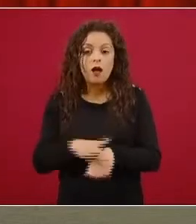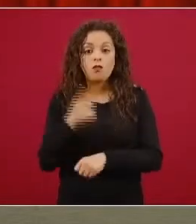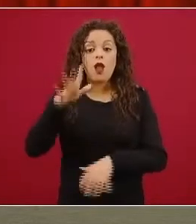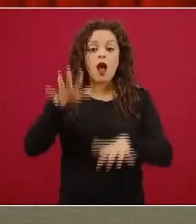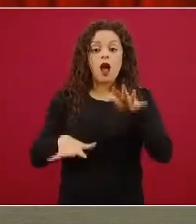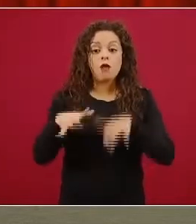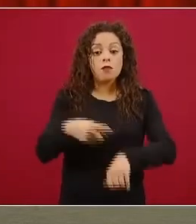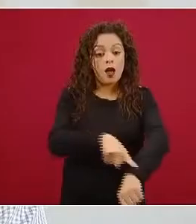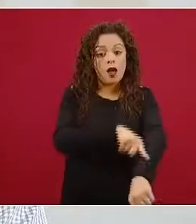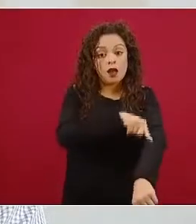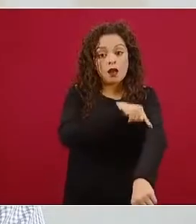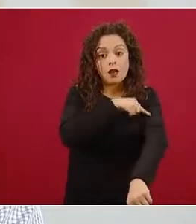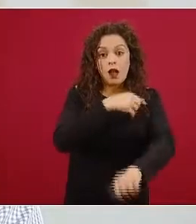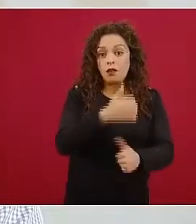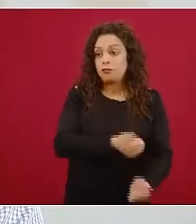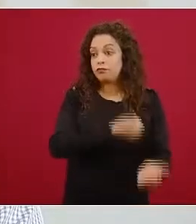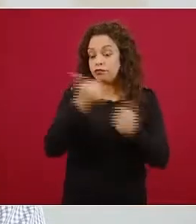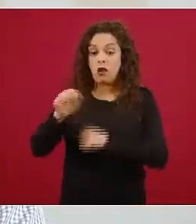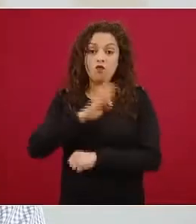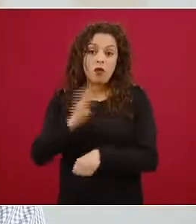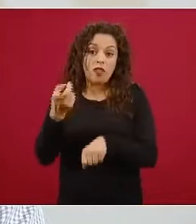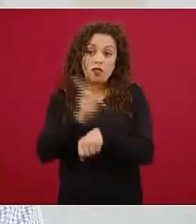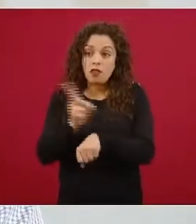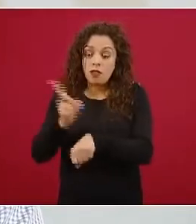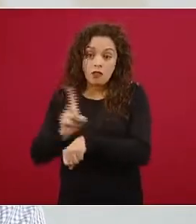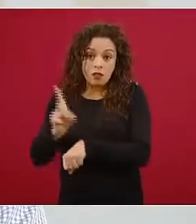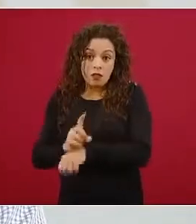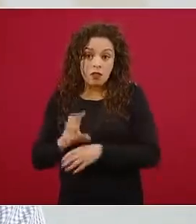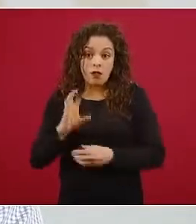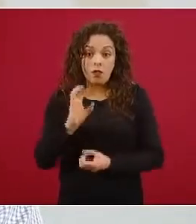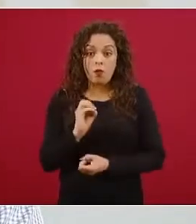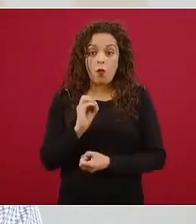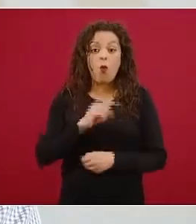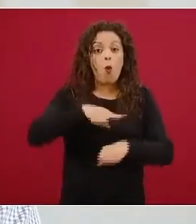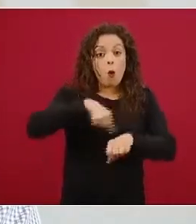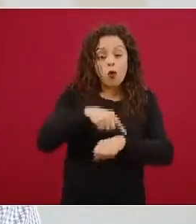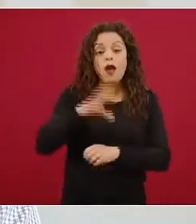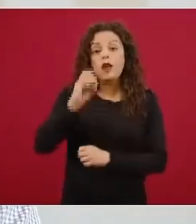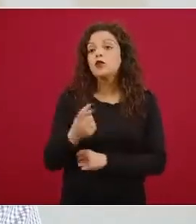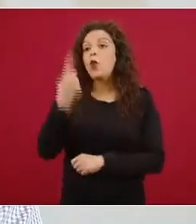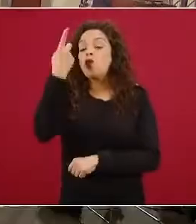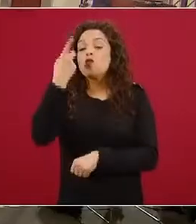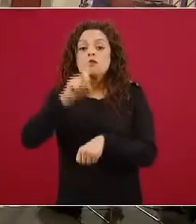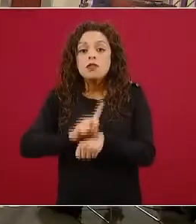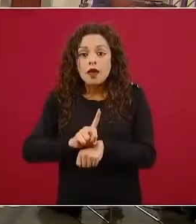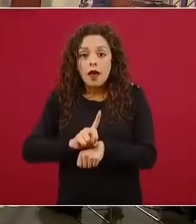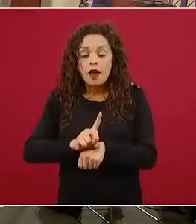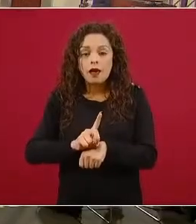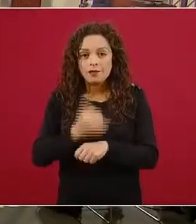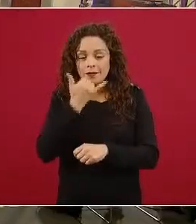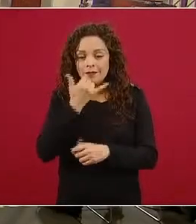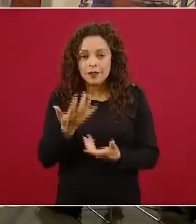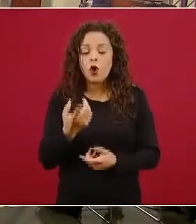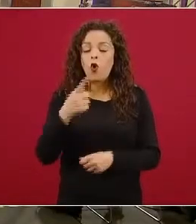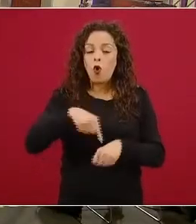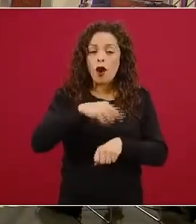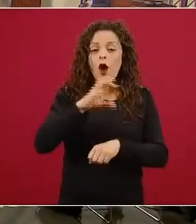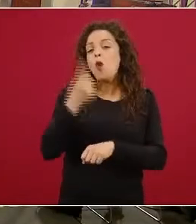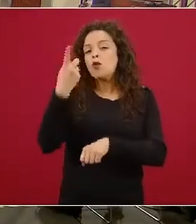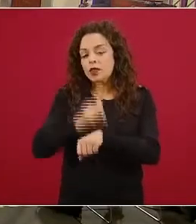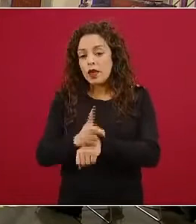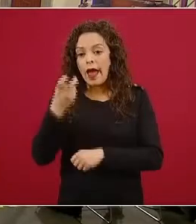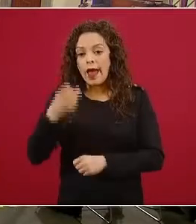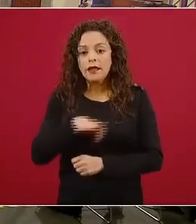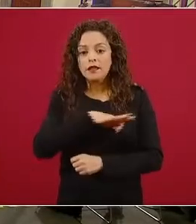comentamos, pueden durar días o inclusive más de un día, horas o más de un día, perdón, esta muestra puede haber perdido, por ejemplo,